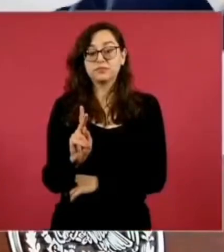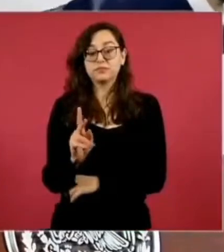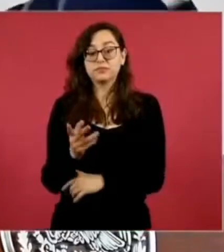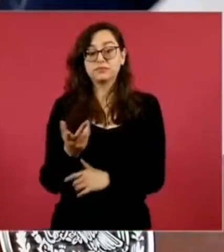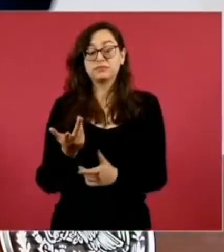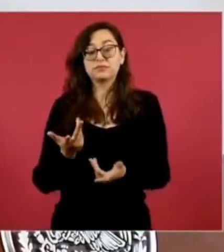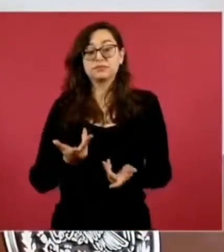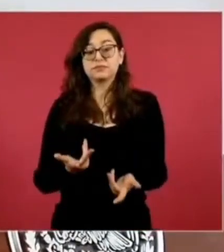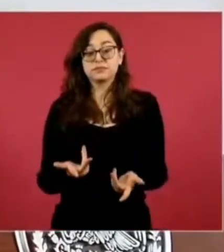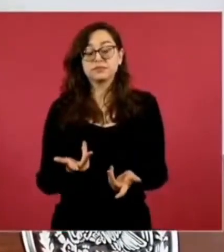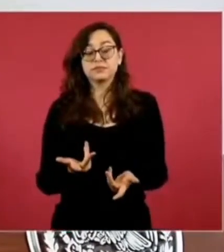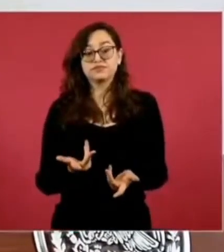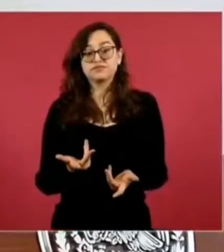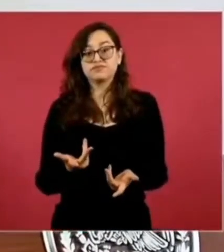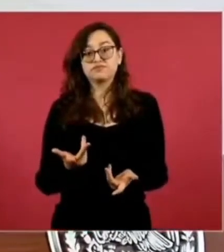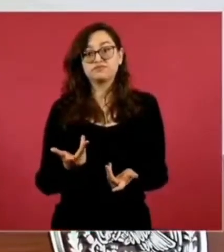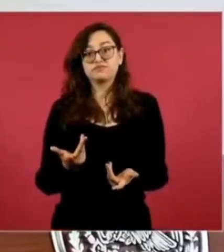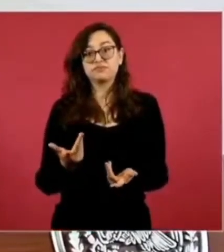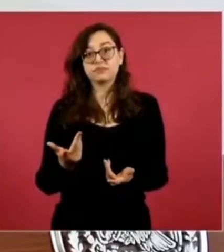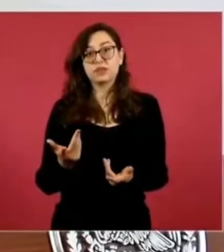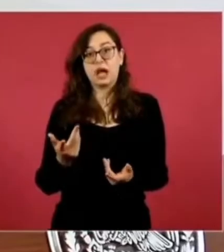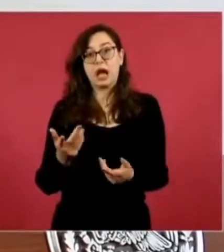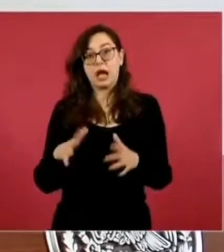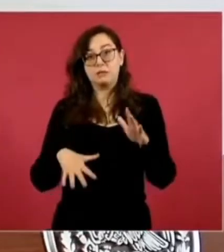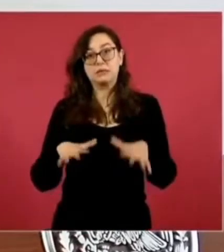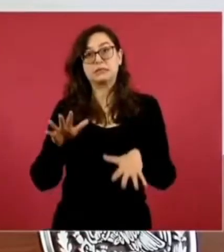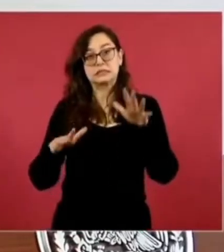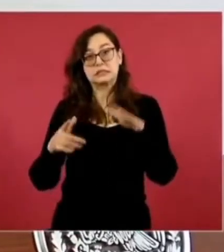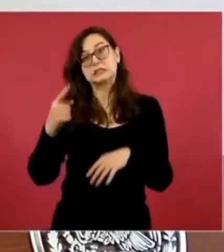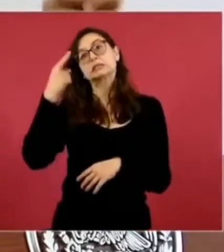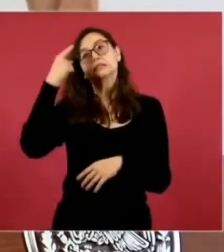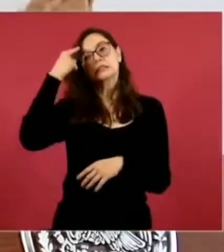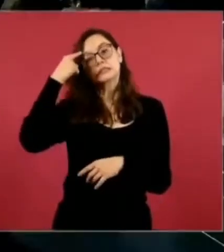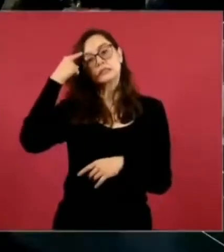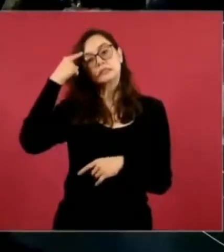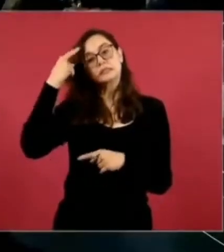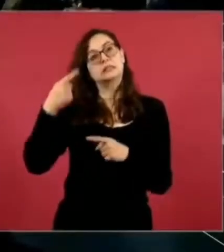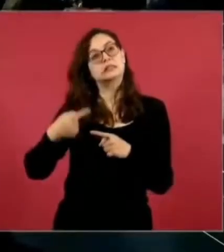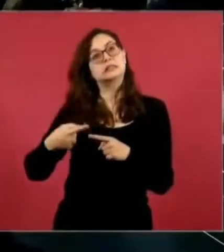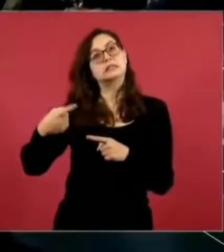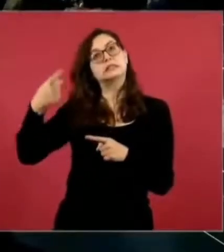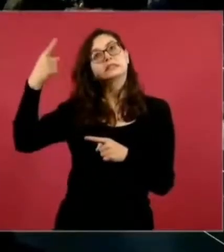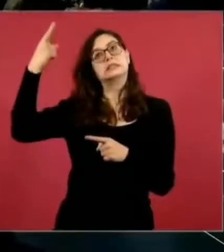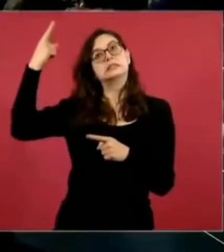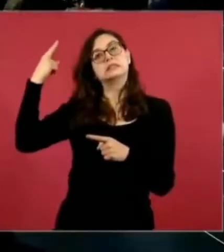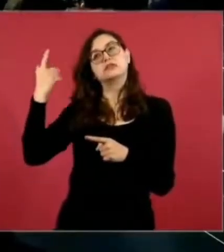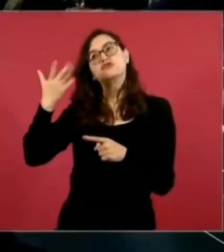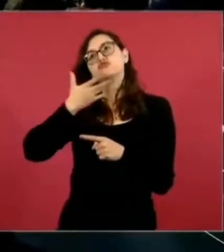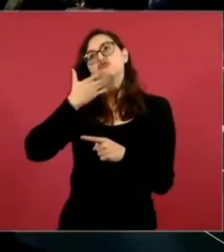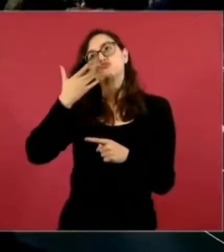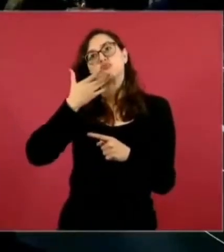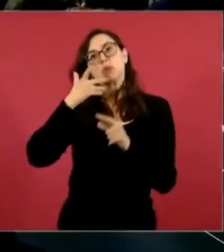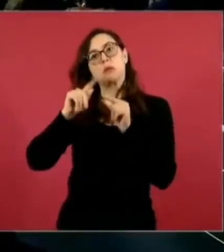existe esa inercia que viene de tiempo atrás,